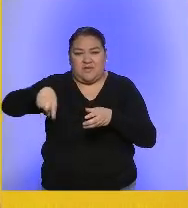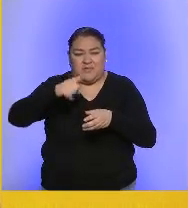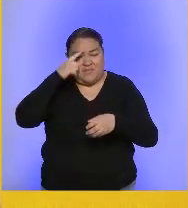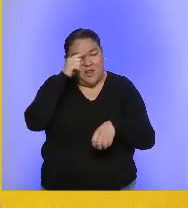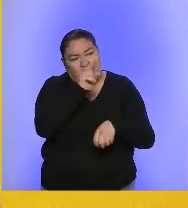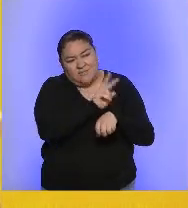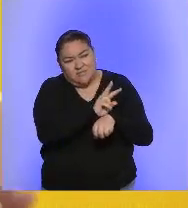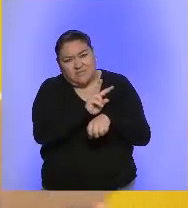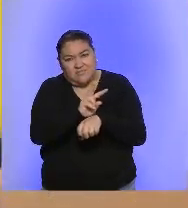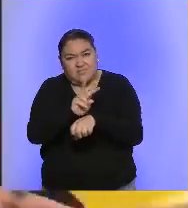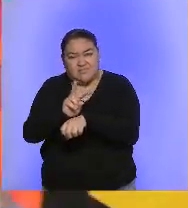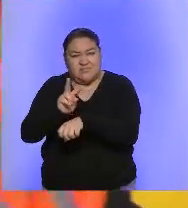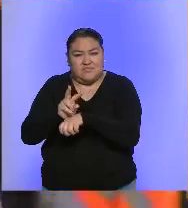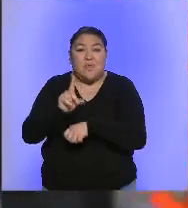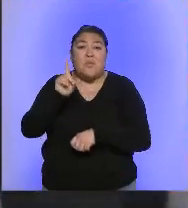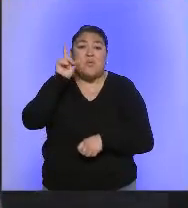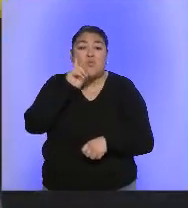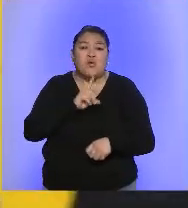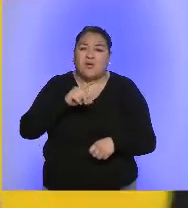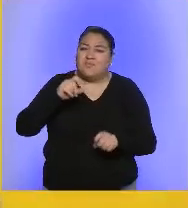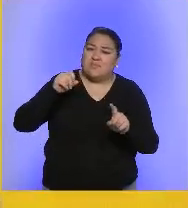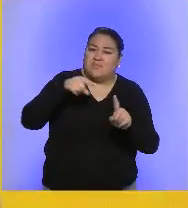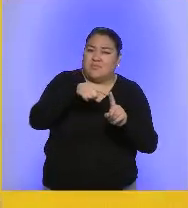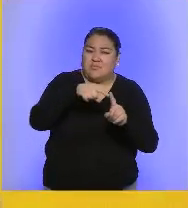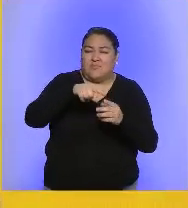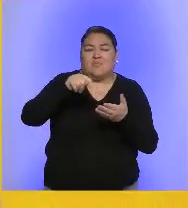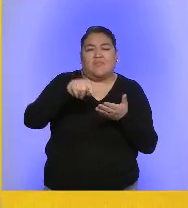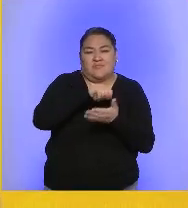Tamaulipas. Le cedo el micrófono.